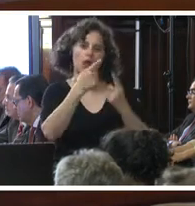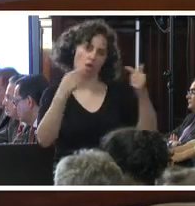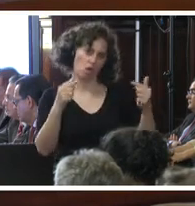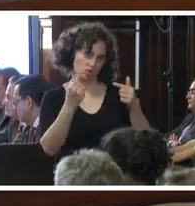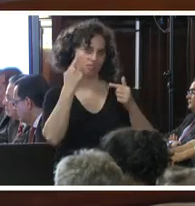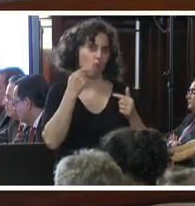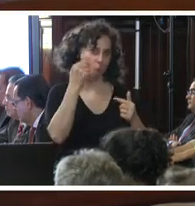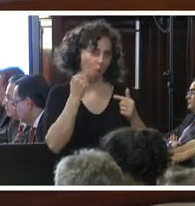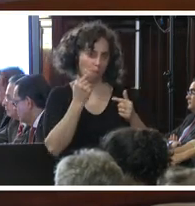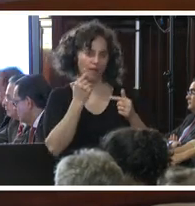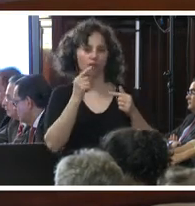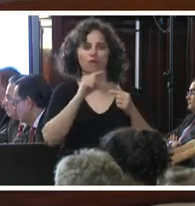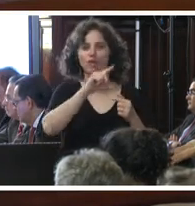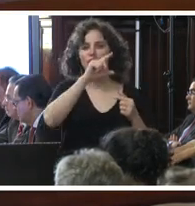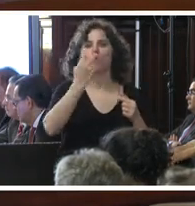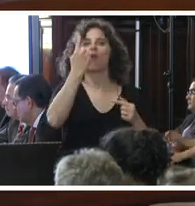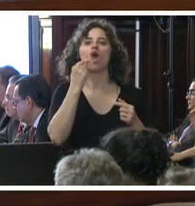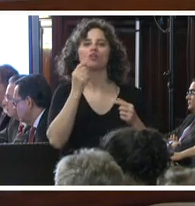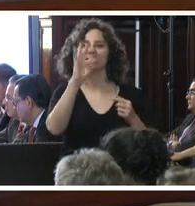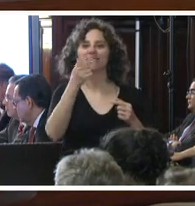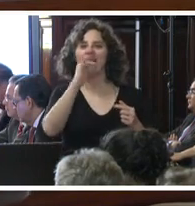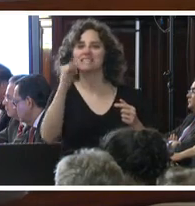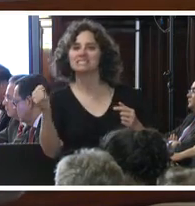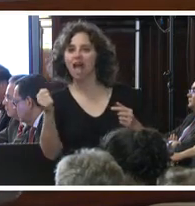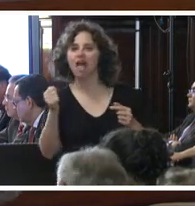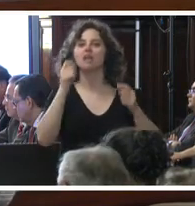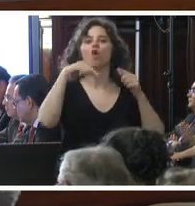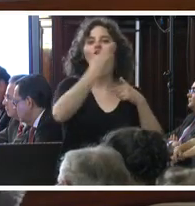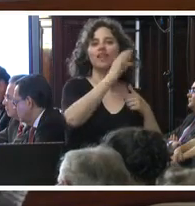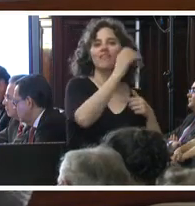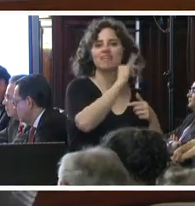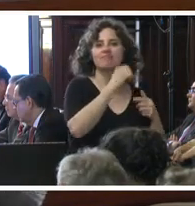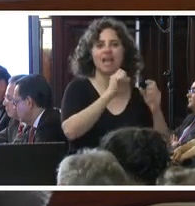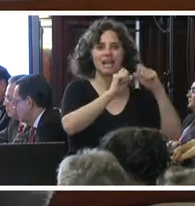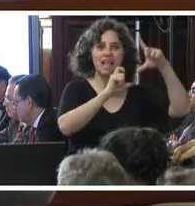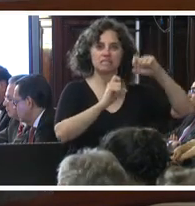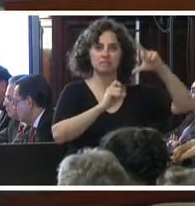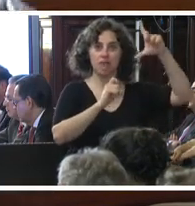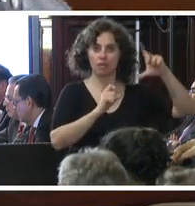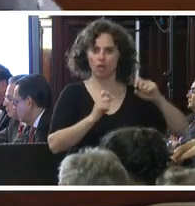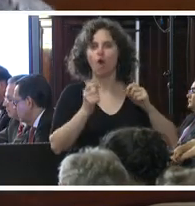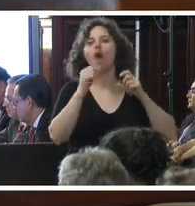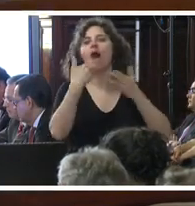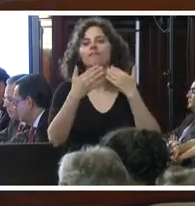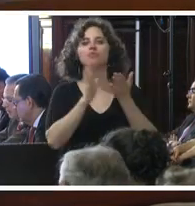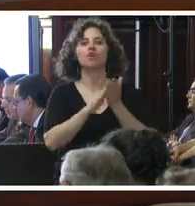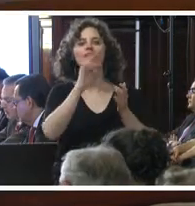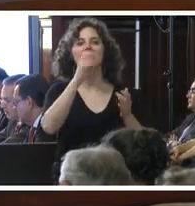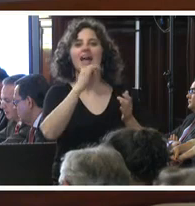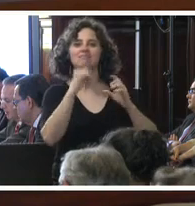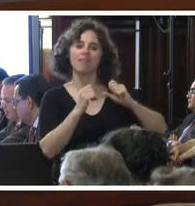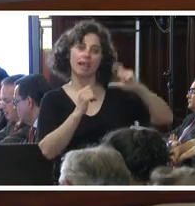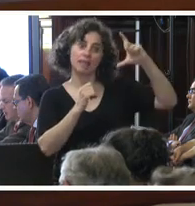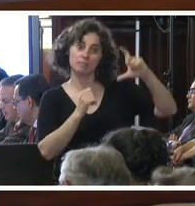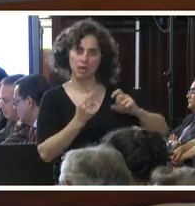cuestiones estadísticas, una cuestión es la tasa y otra es la tasa de crecimiento. De lo que hablamos es la tasa de crecimiento, que unos países pueden